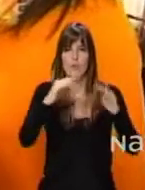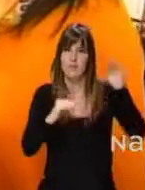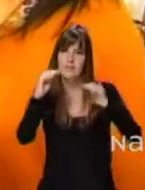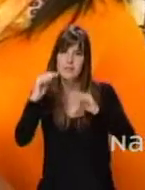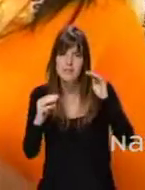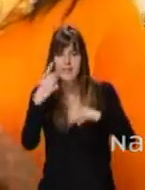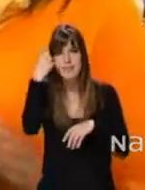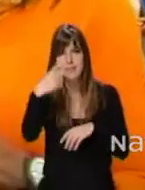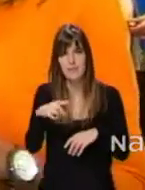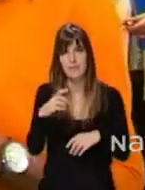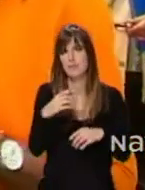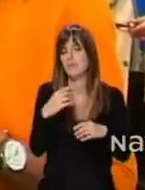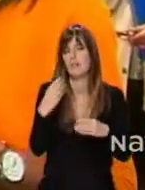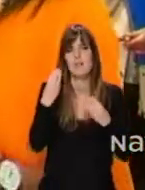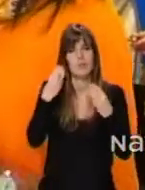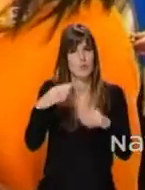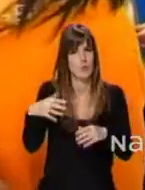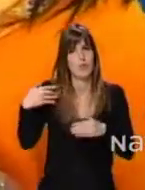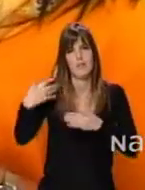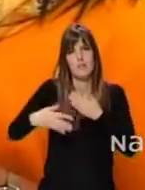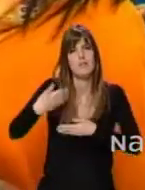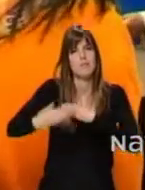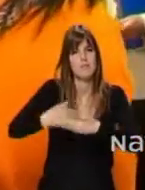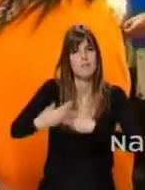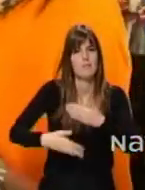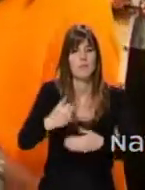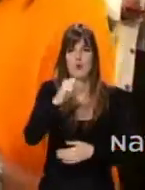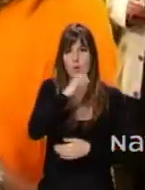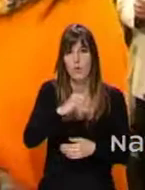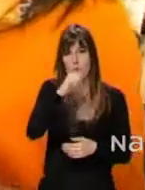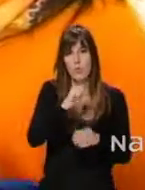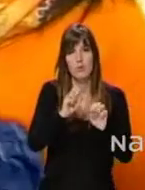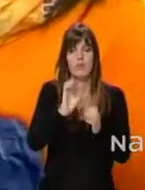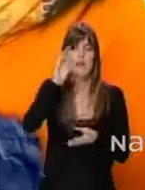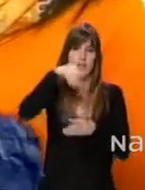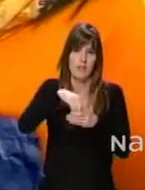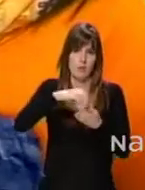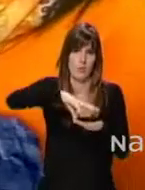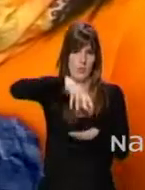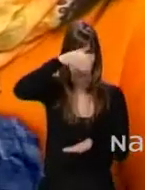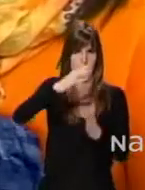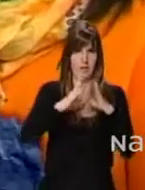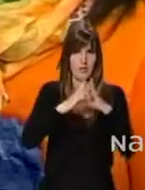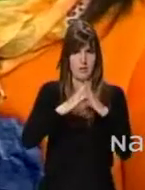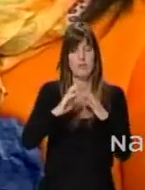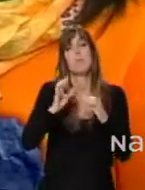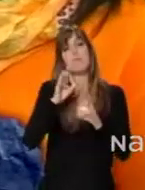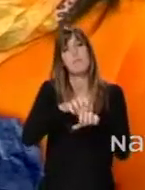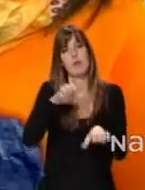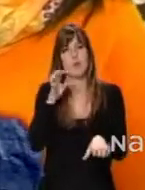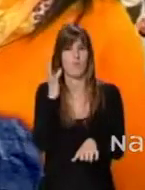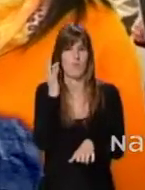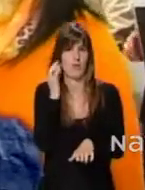y luego han seguido durante toda la historia, ha seguido siempre habiendo coro parroquial, ¿verdad? luego sobre todo coro de mujeres, muchos